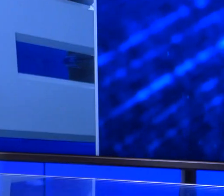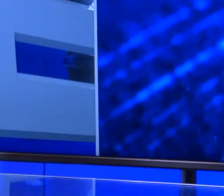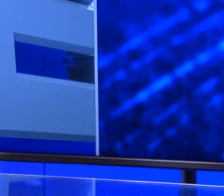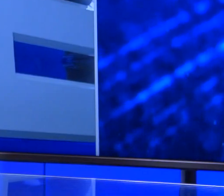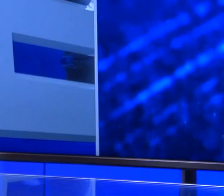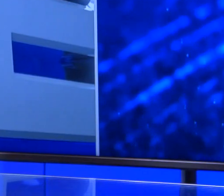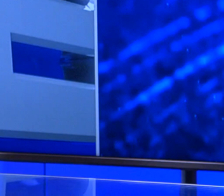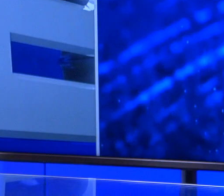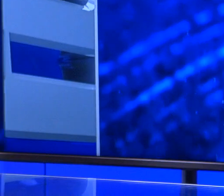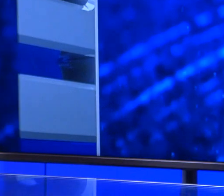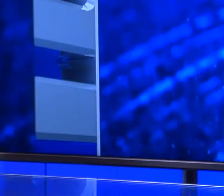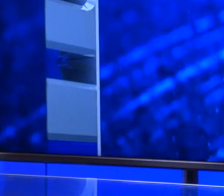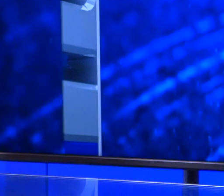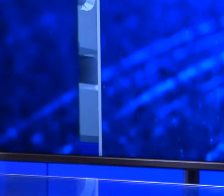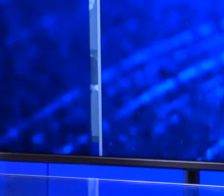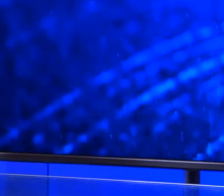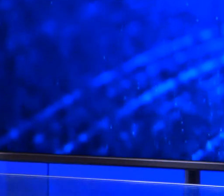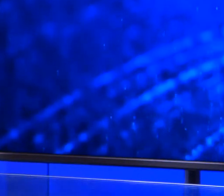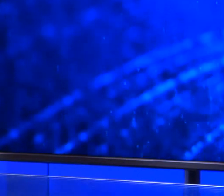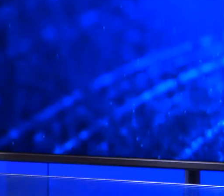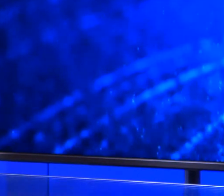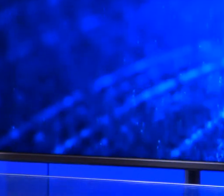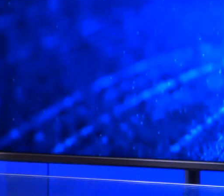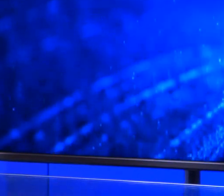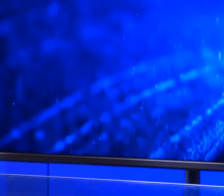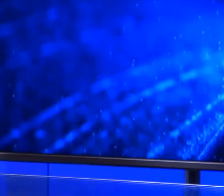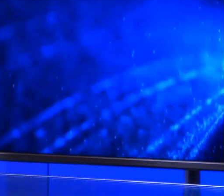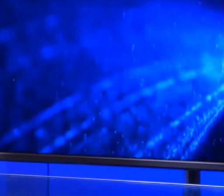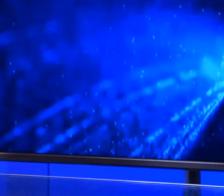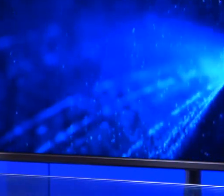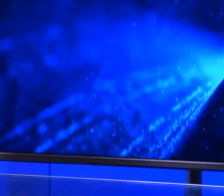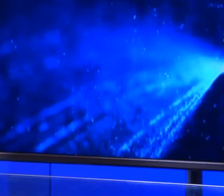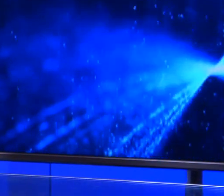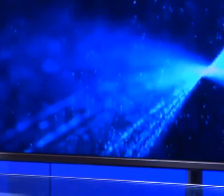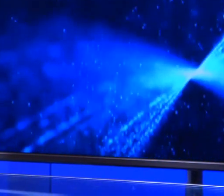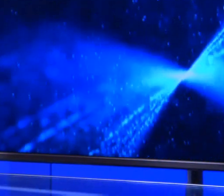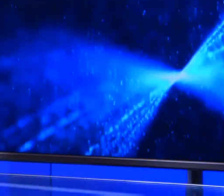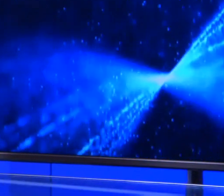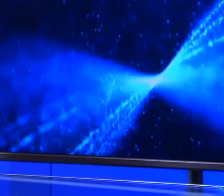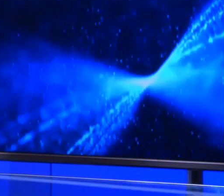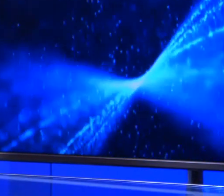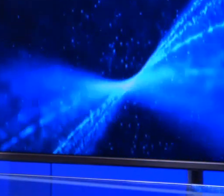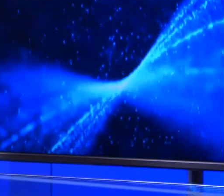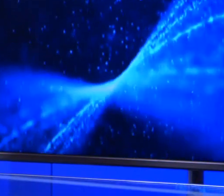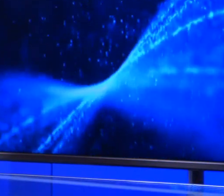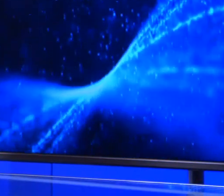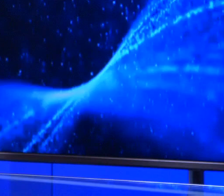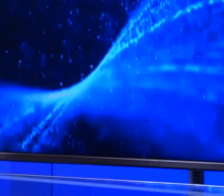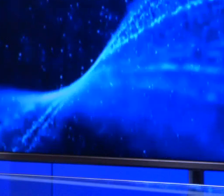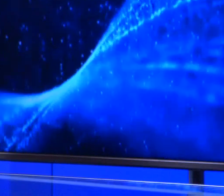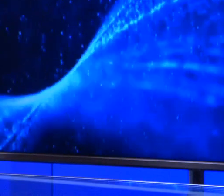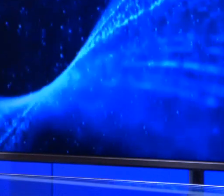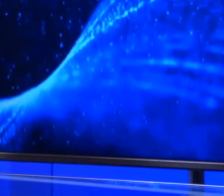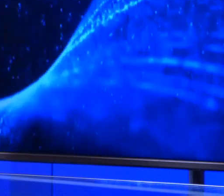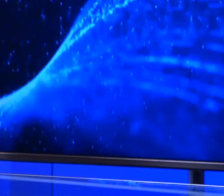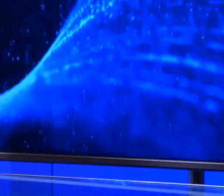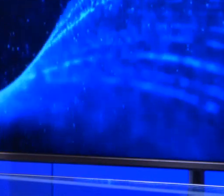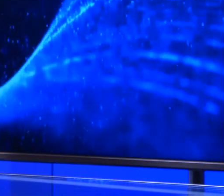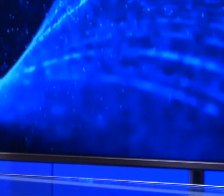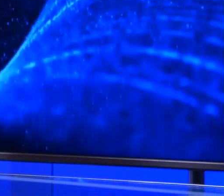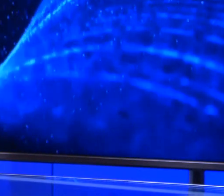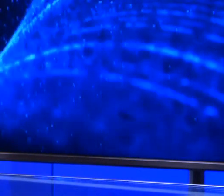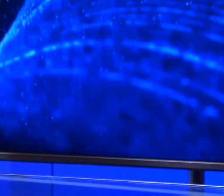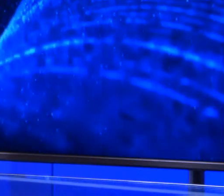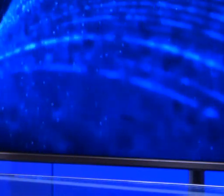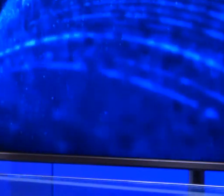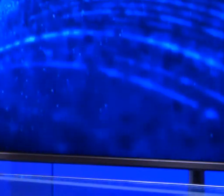Ya para cerrar con esta conferencia de prensa, el gobernador también le deseó éxito al presidente Andrés Manuel López Obrador en el próximo encuentro que va a